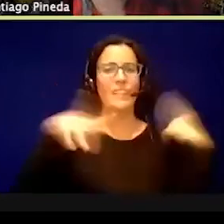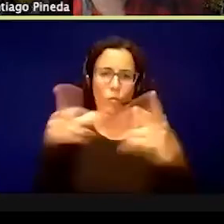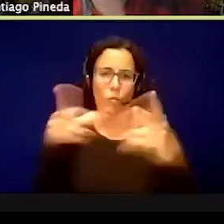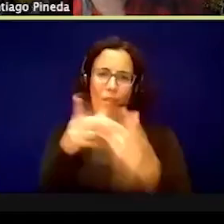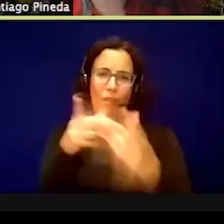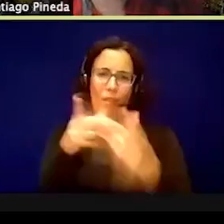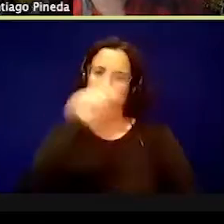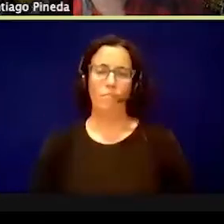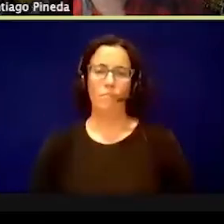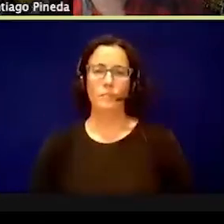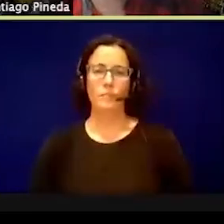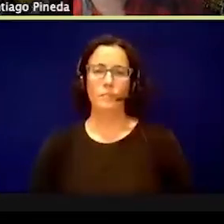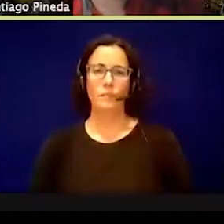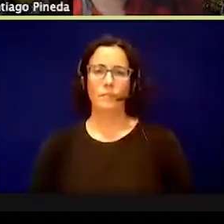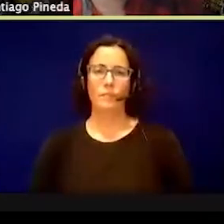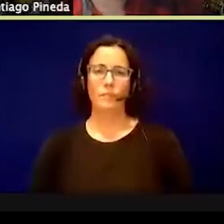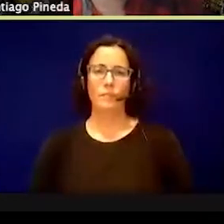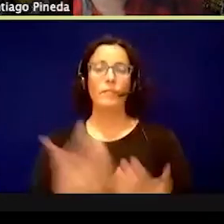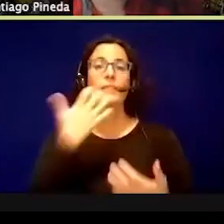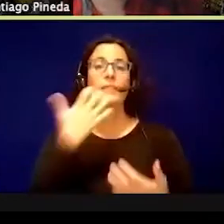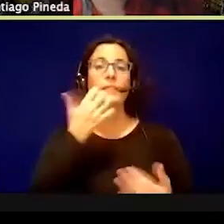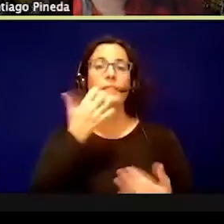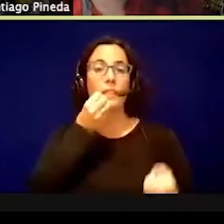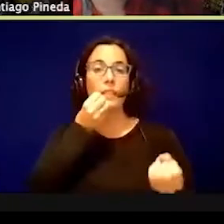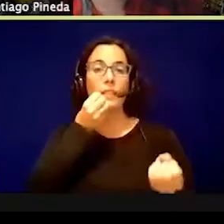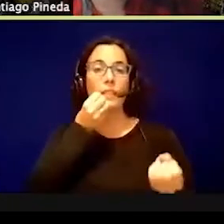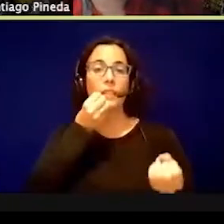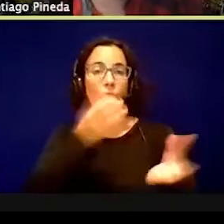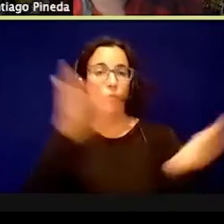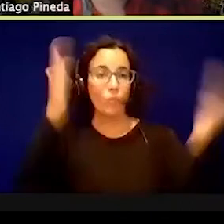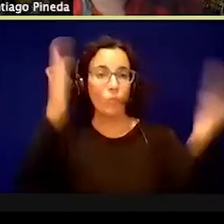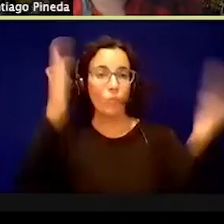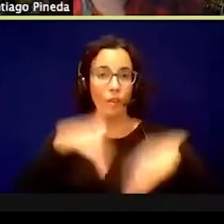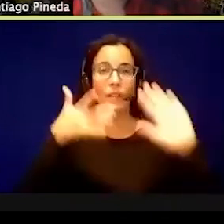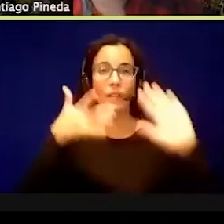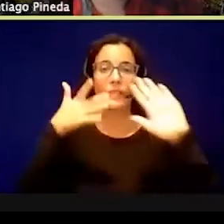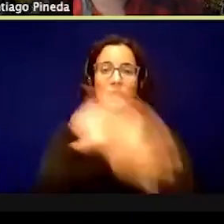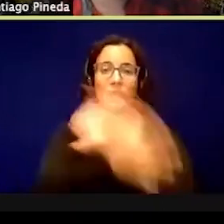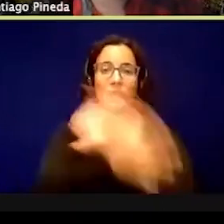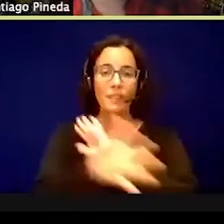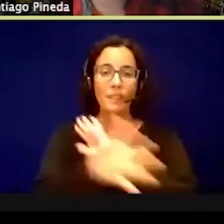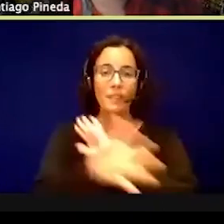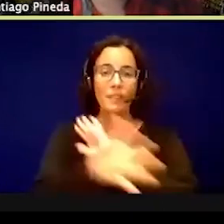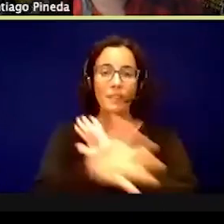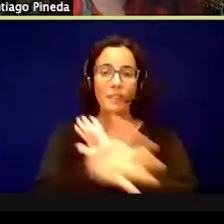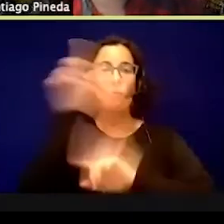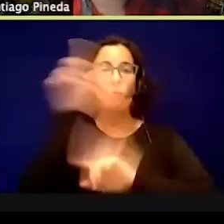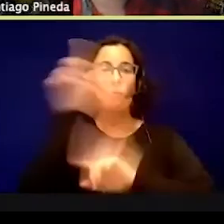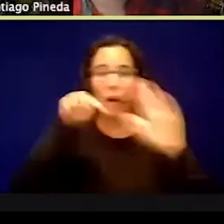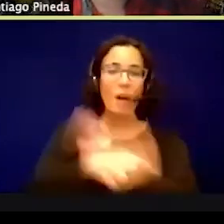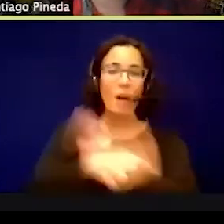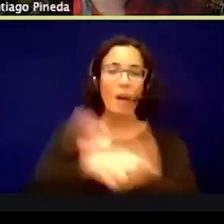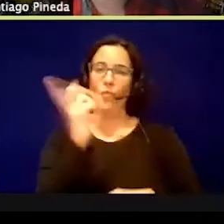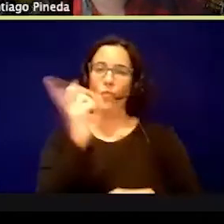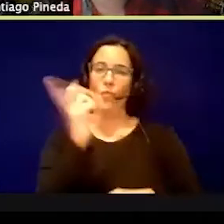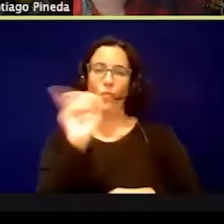Si no se tiene información, no se conoce la dimensión del problema o lo que estás haciendo, cómo impacta realmente